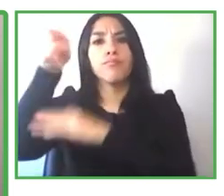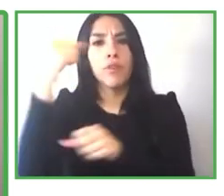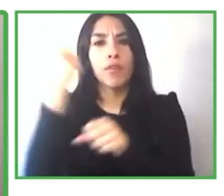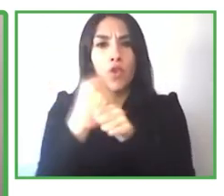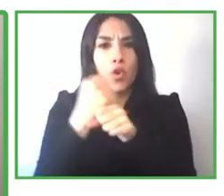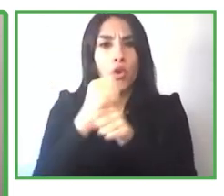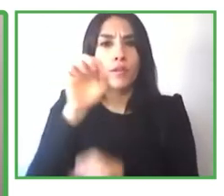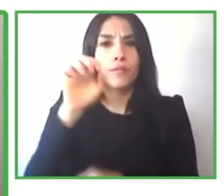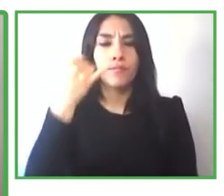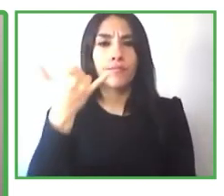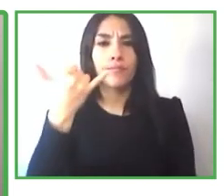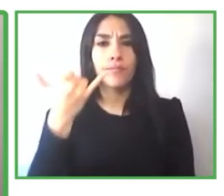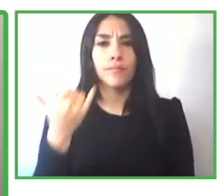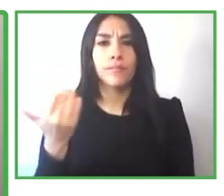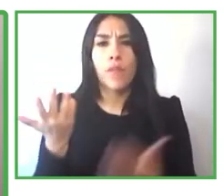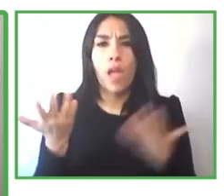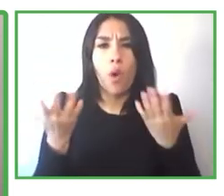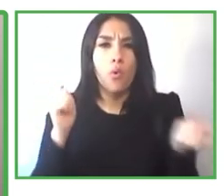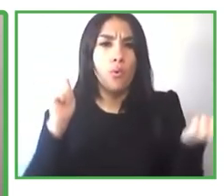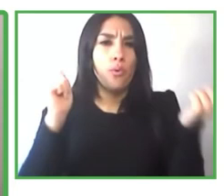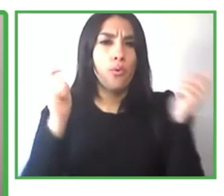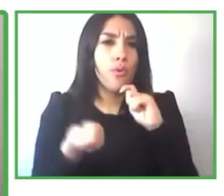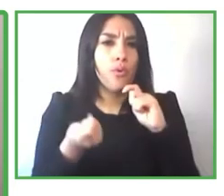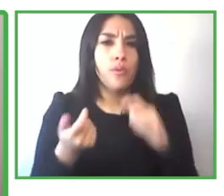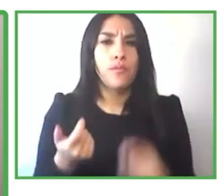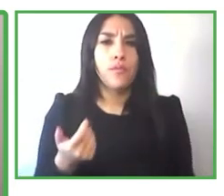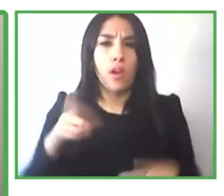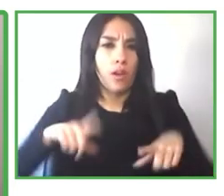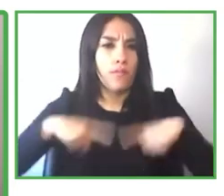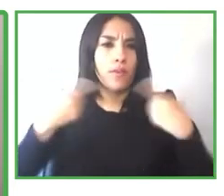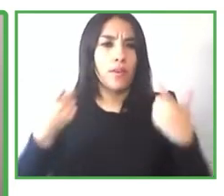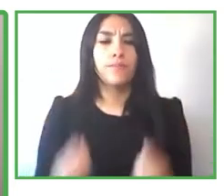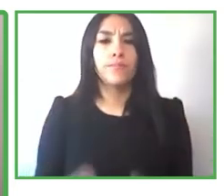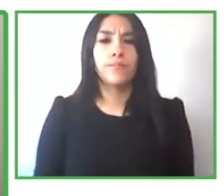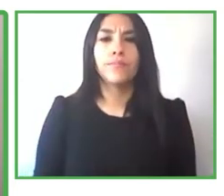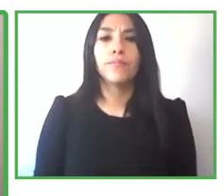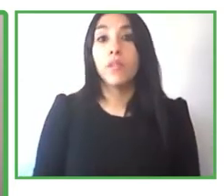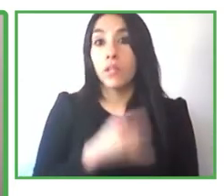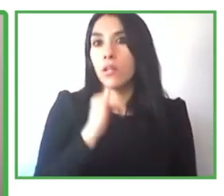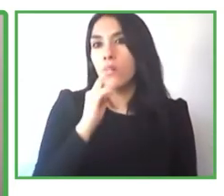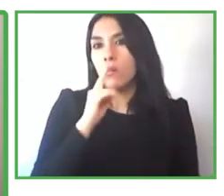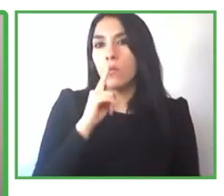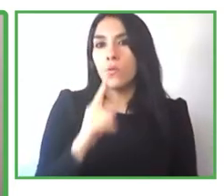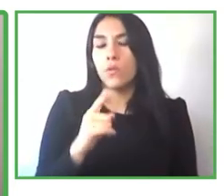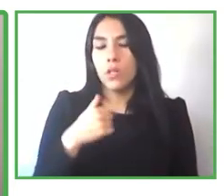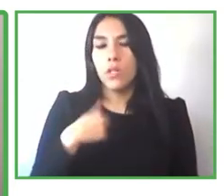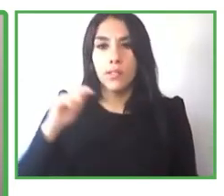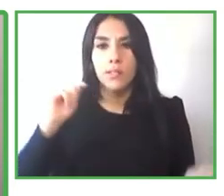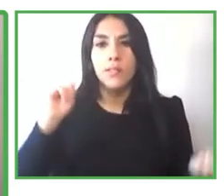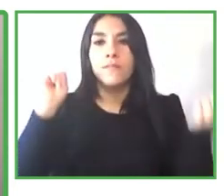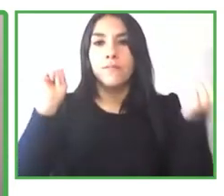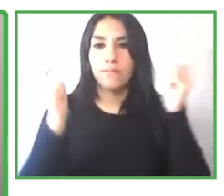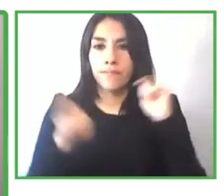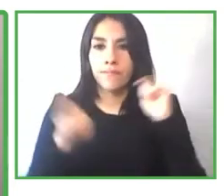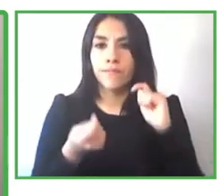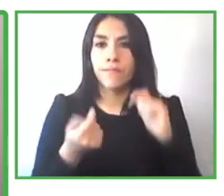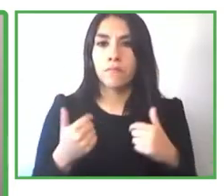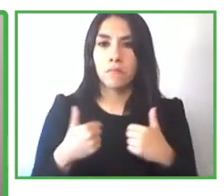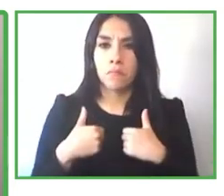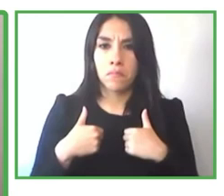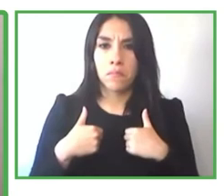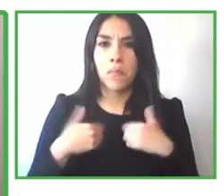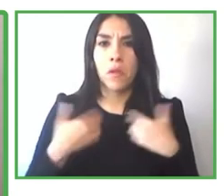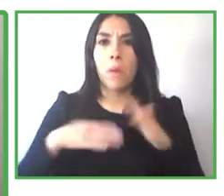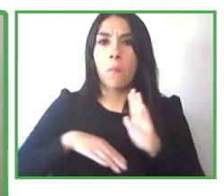que es un poco surreal cómo he cambiado. Yo he aumentado muchísimo mi confianza desde que empecé con